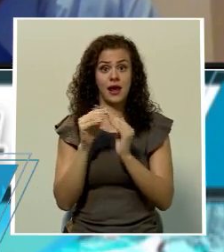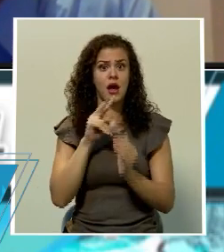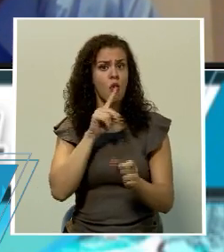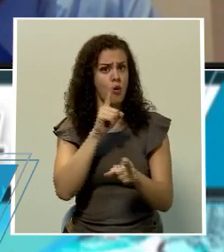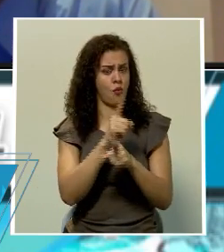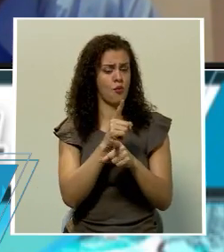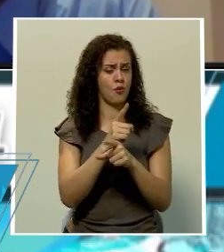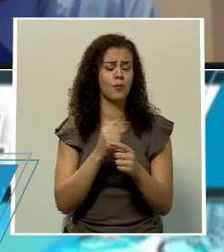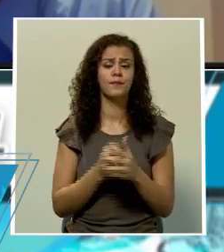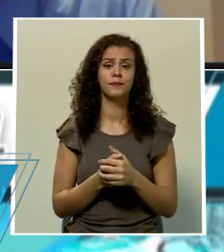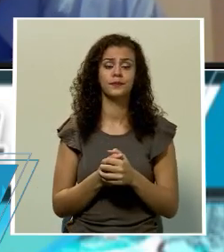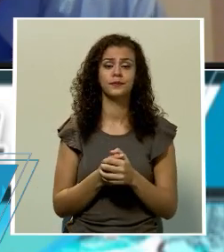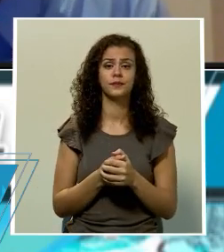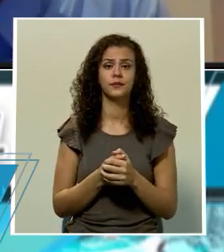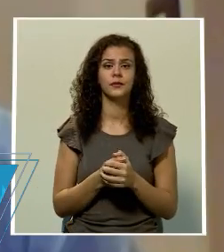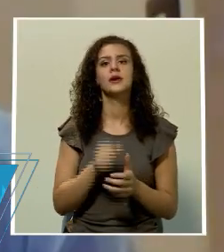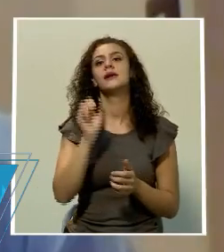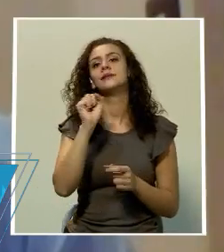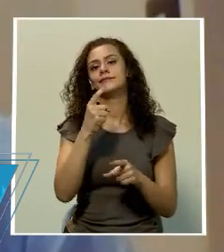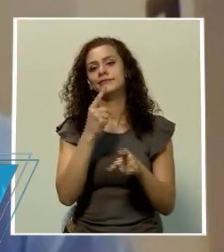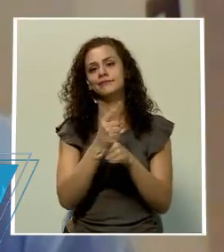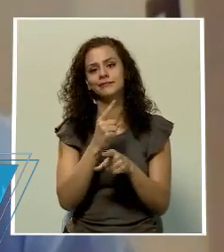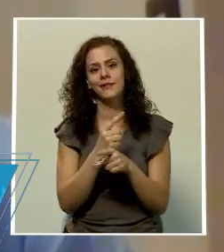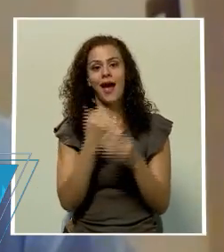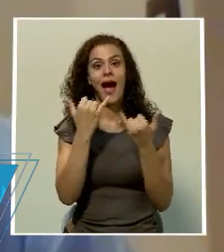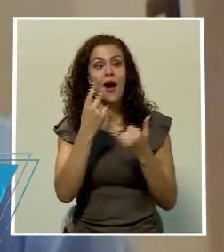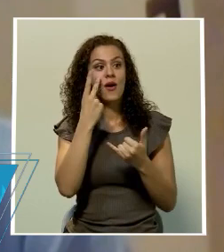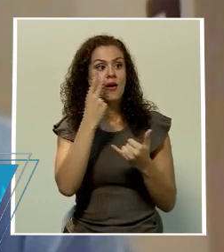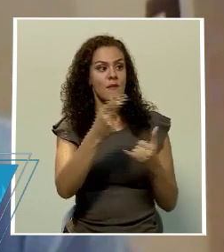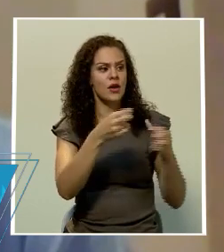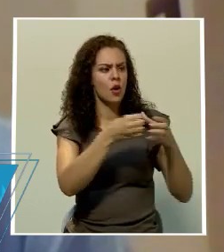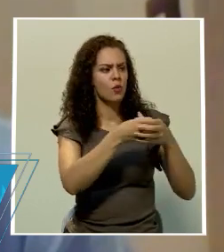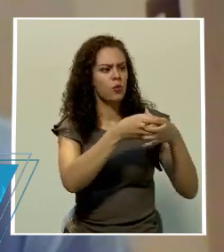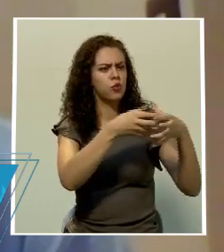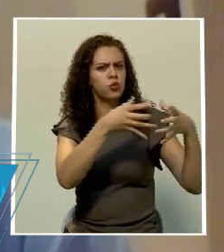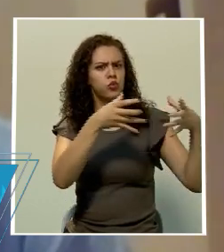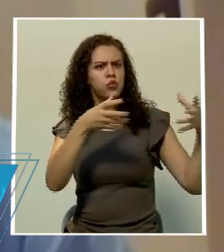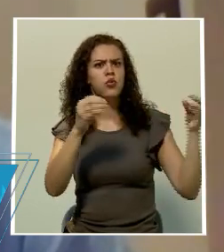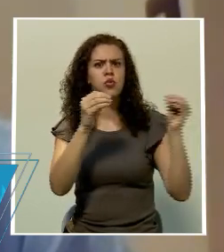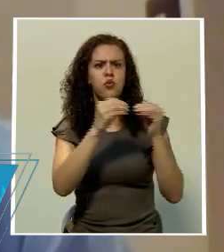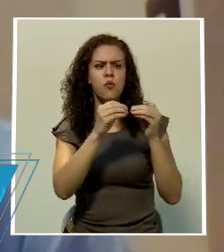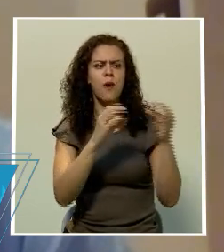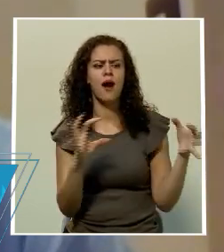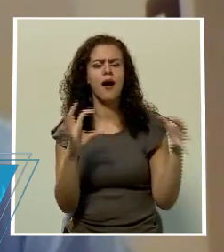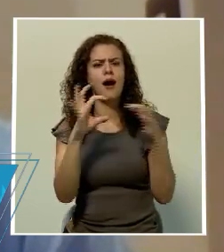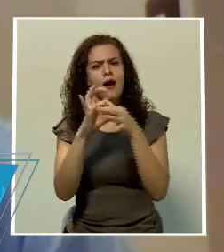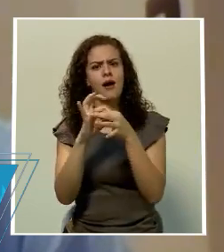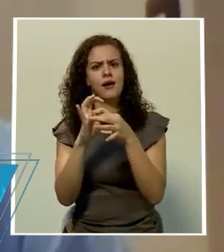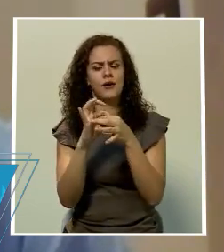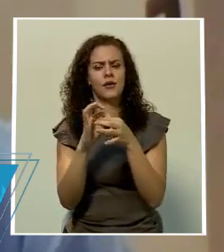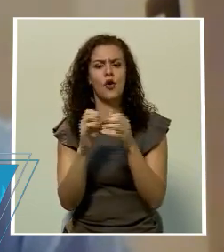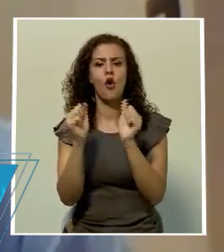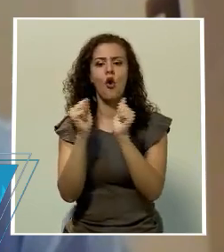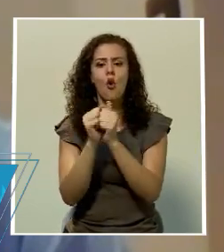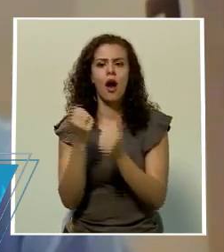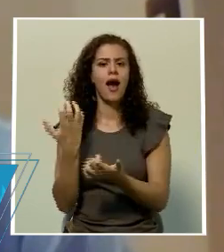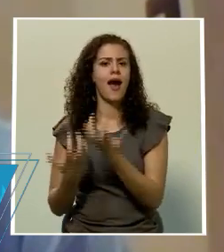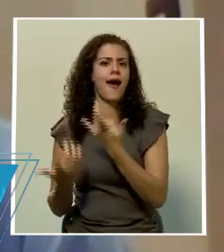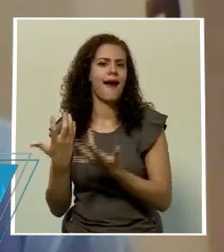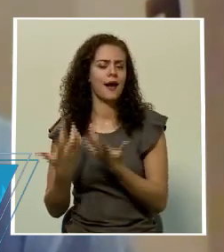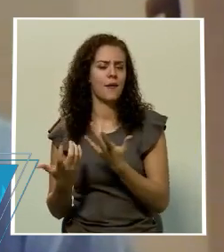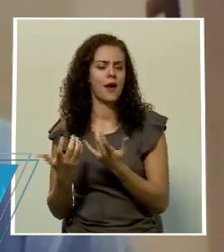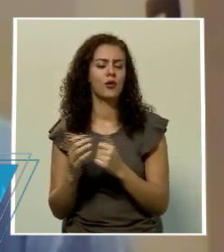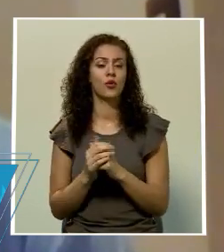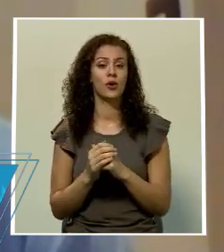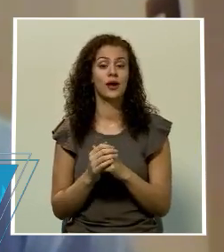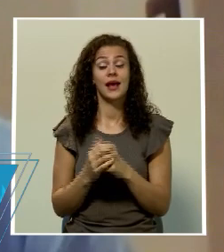¿es correcto? Es correcto. Hemos visto un aumento relacionado con las